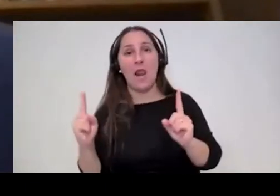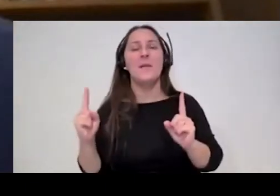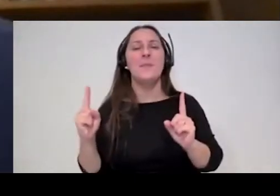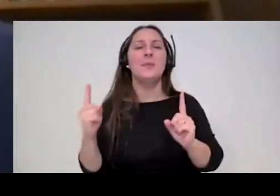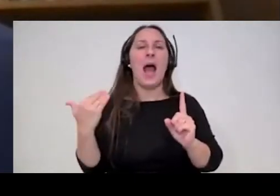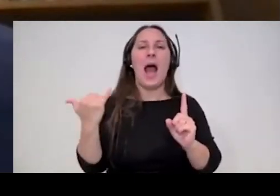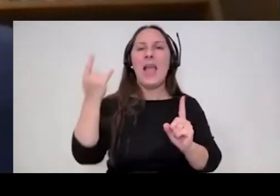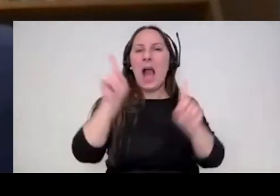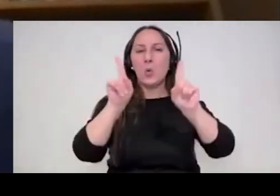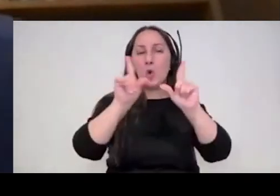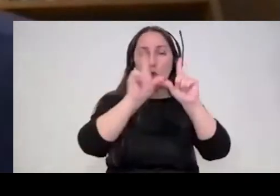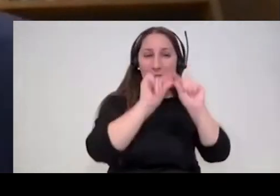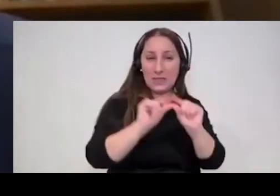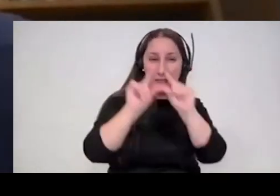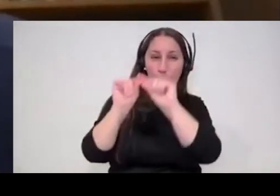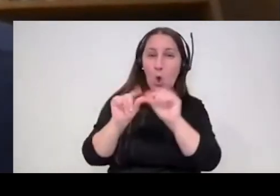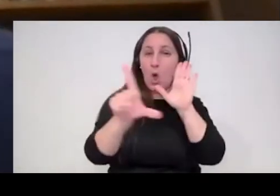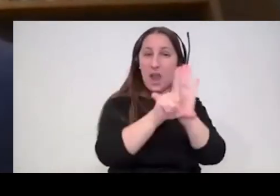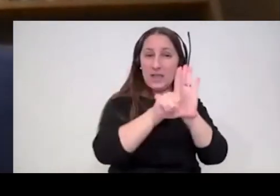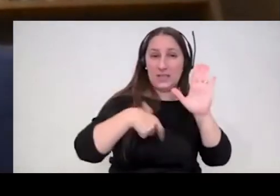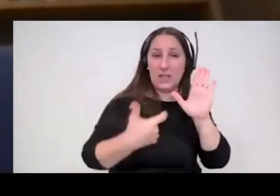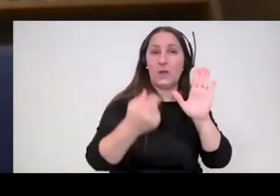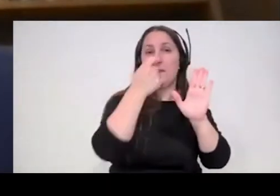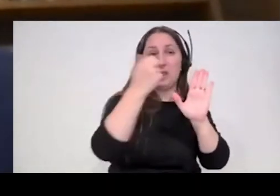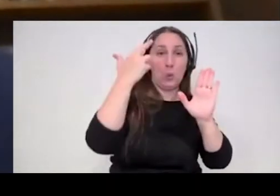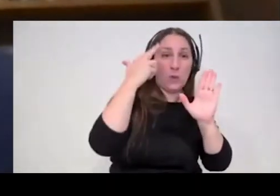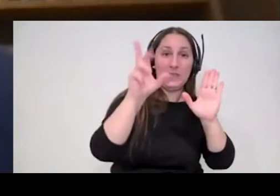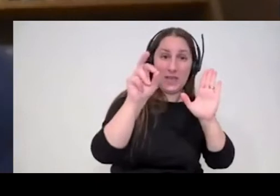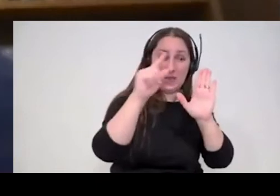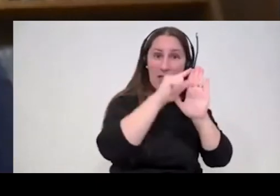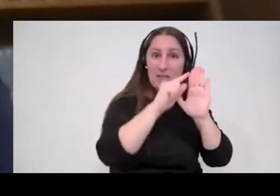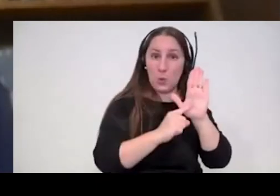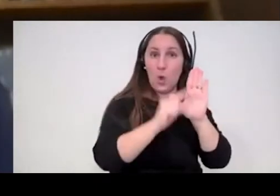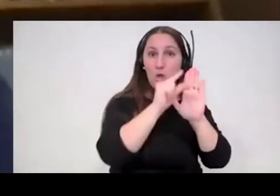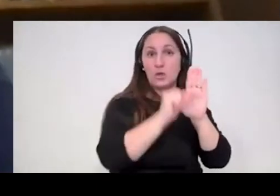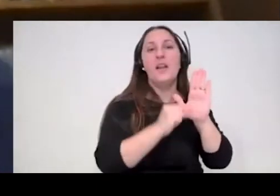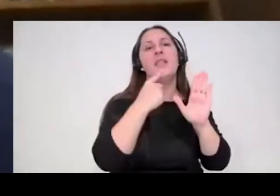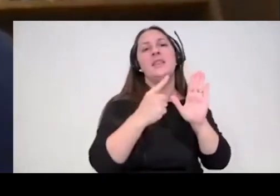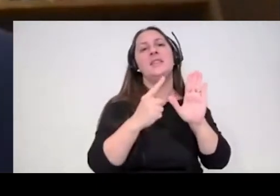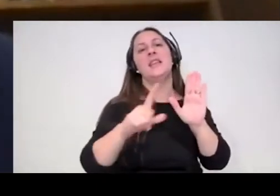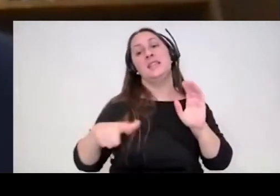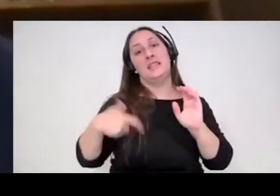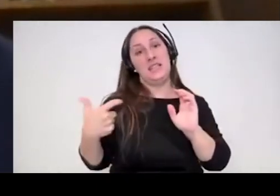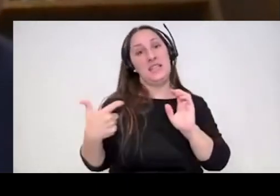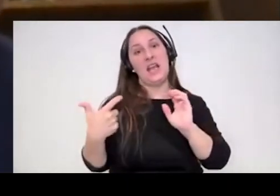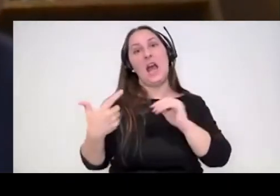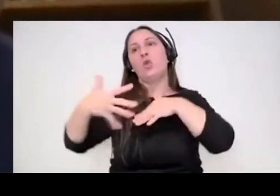par de artículos en la ley sindical, que son el 29 y el 30, que hacen prevalecer al sindicato de actividad por